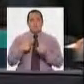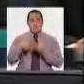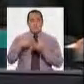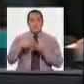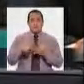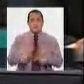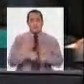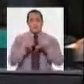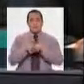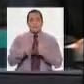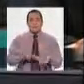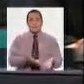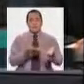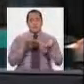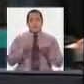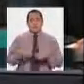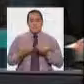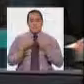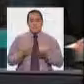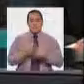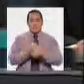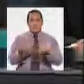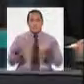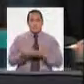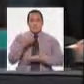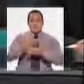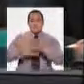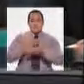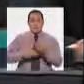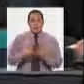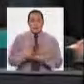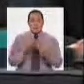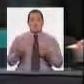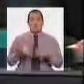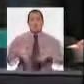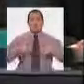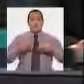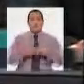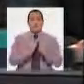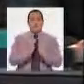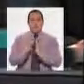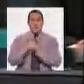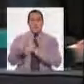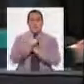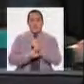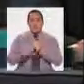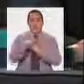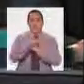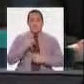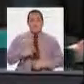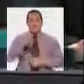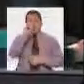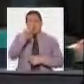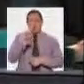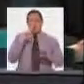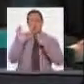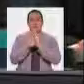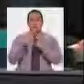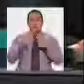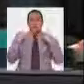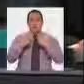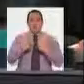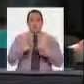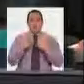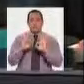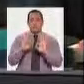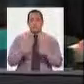de poder recibir toda la documentación del caso, poder preparar la defensa del Perú. En el caso concreto,